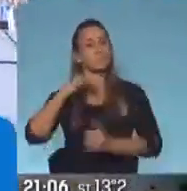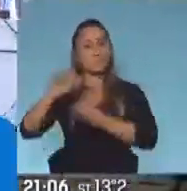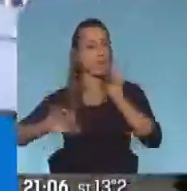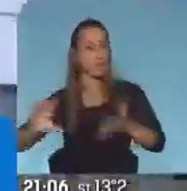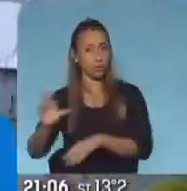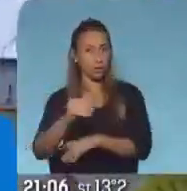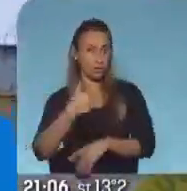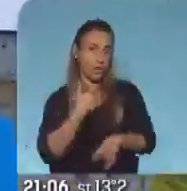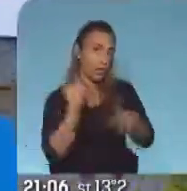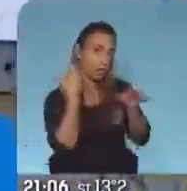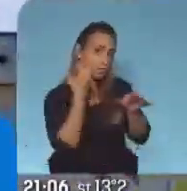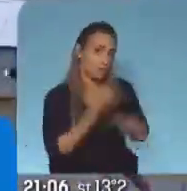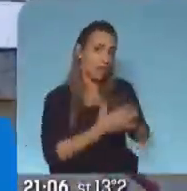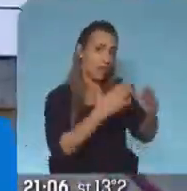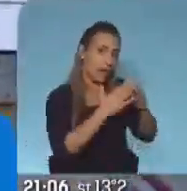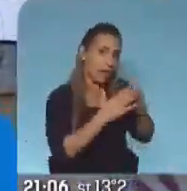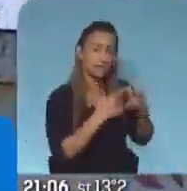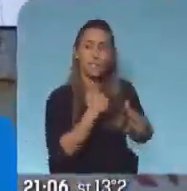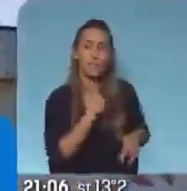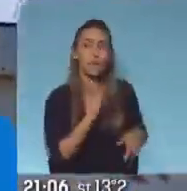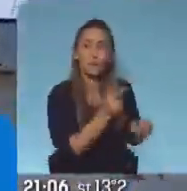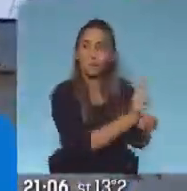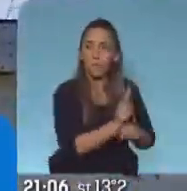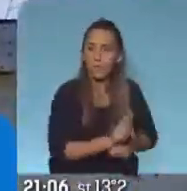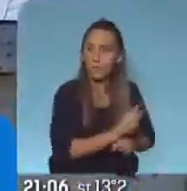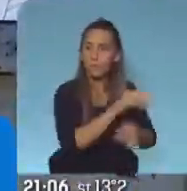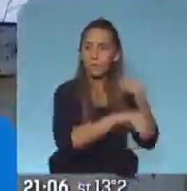también quiero llegar y saludar a mis hijos, a mi